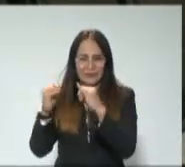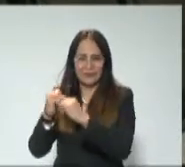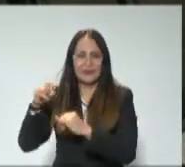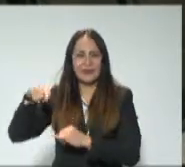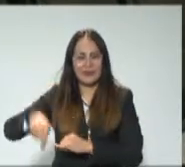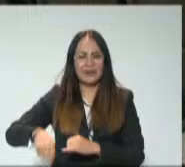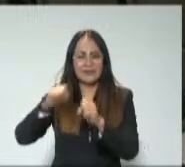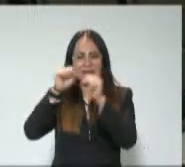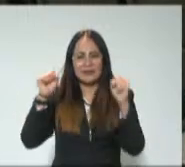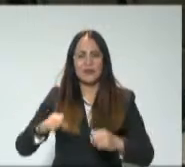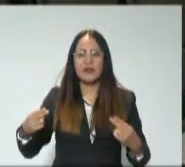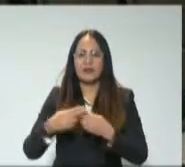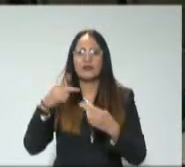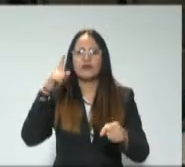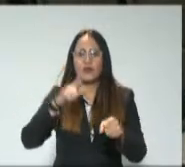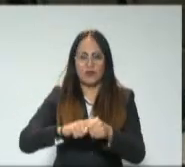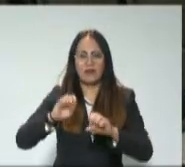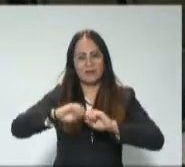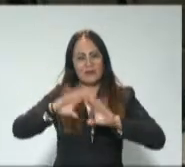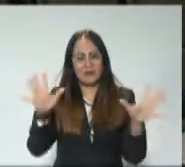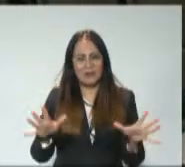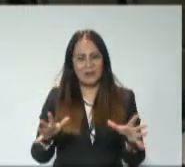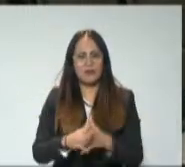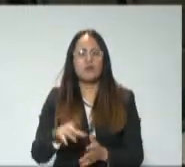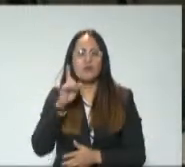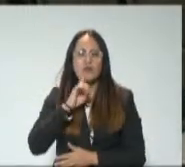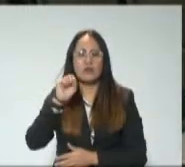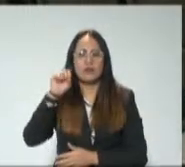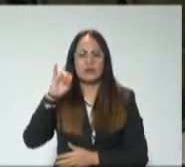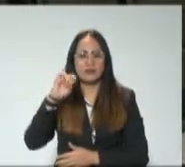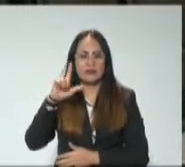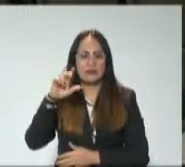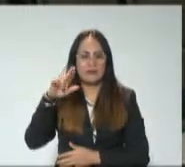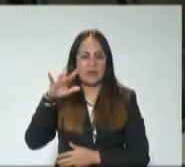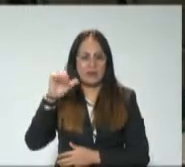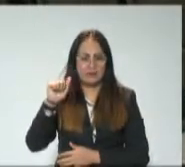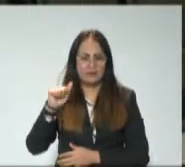Nacional de transparencia Cintia Patricia cantero